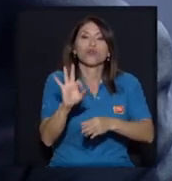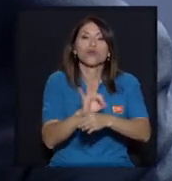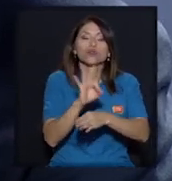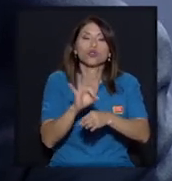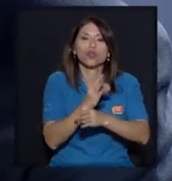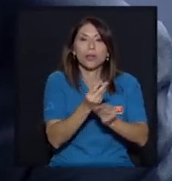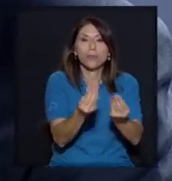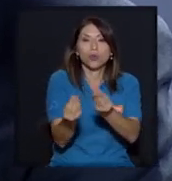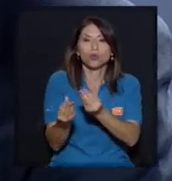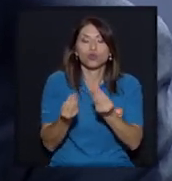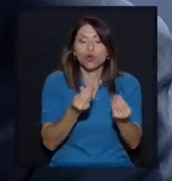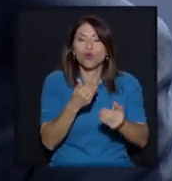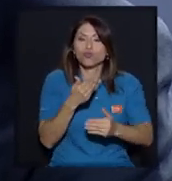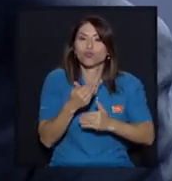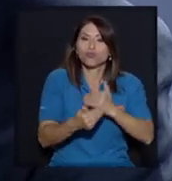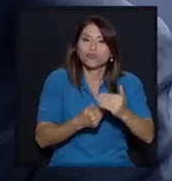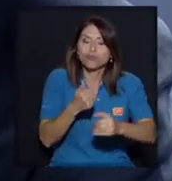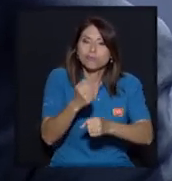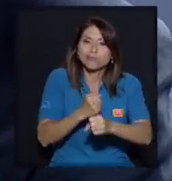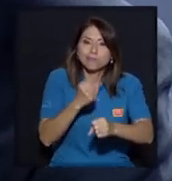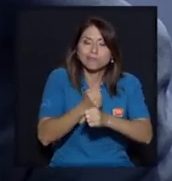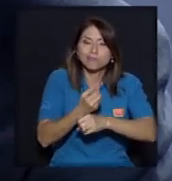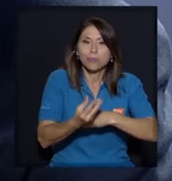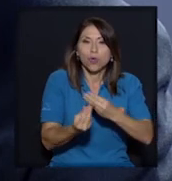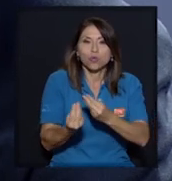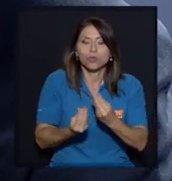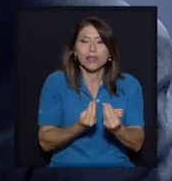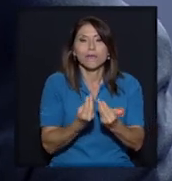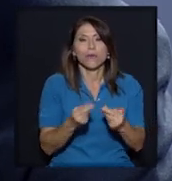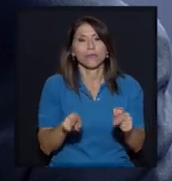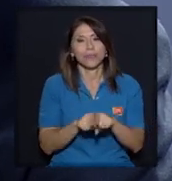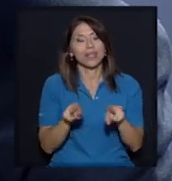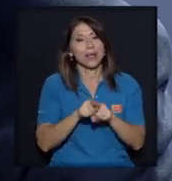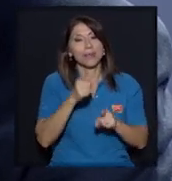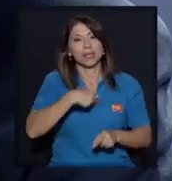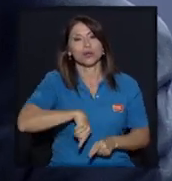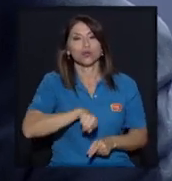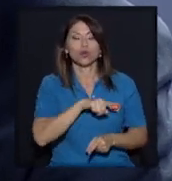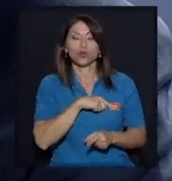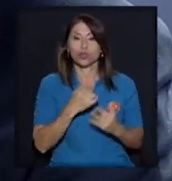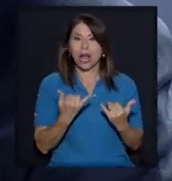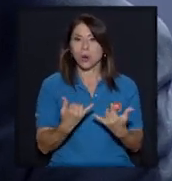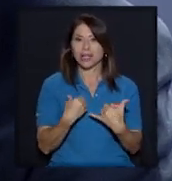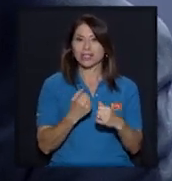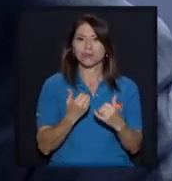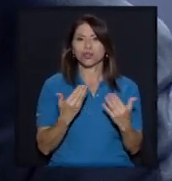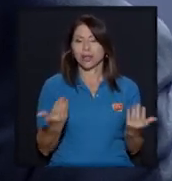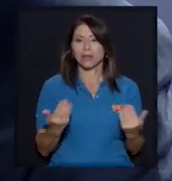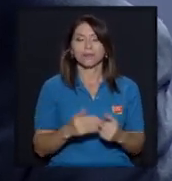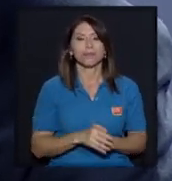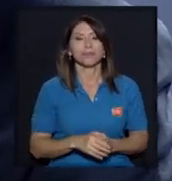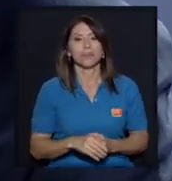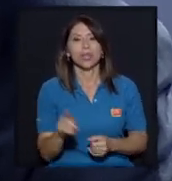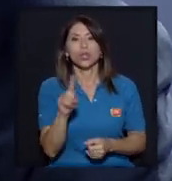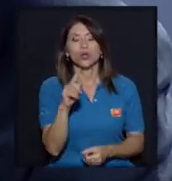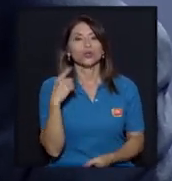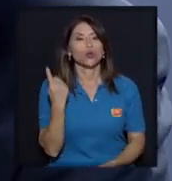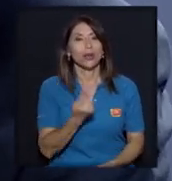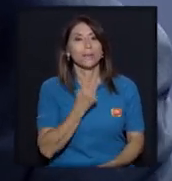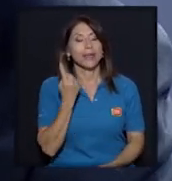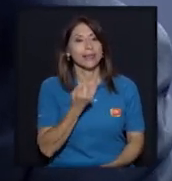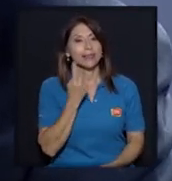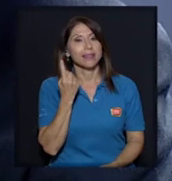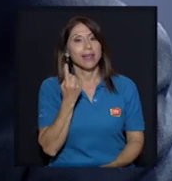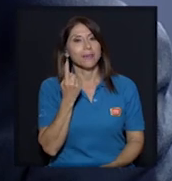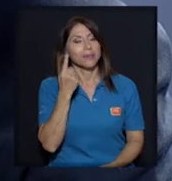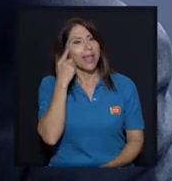proceso productivo. Y en esta ocasión también lo que hicimos fue no solo calcularla viéndolo